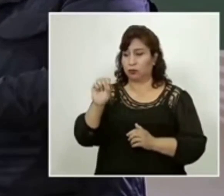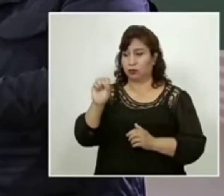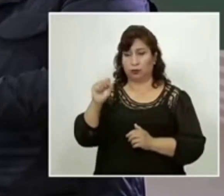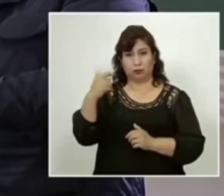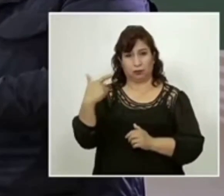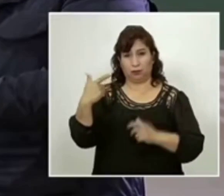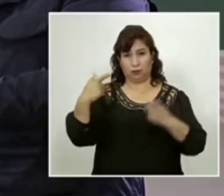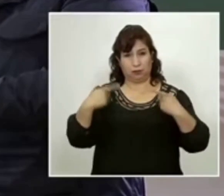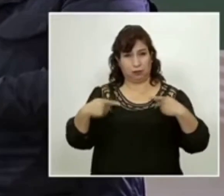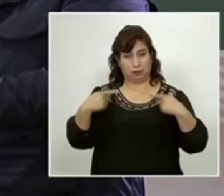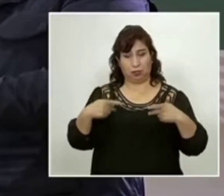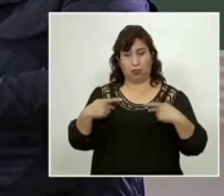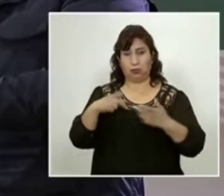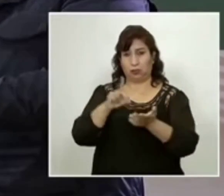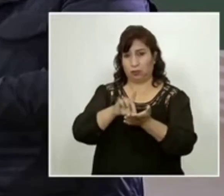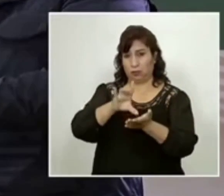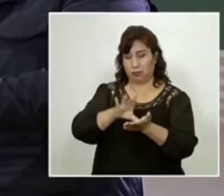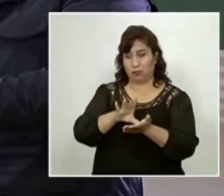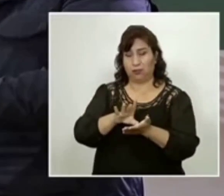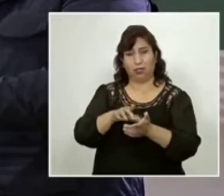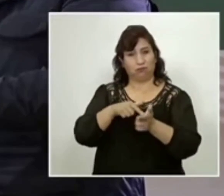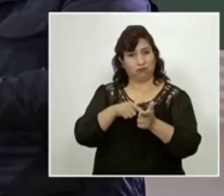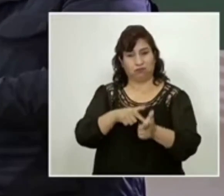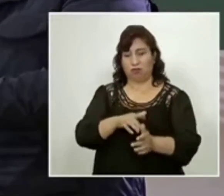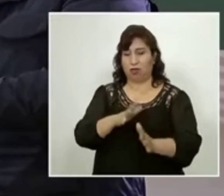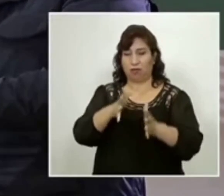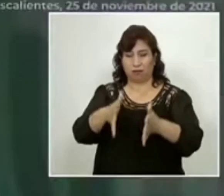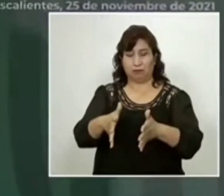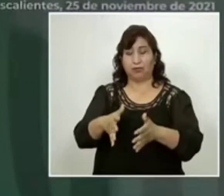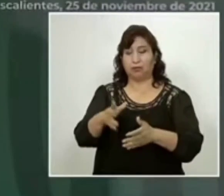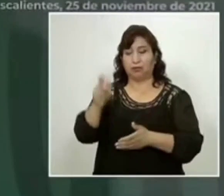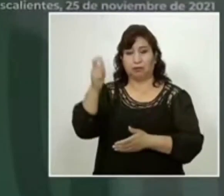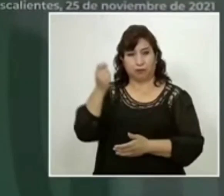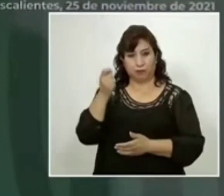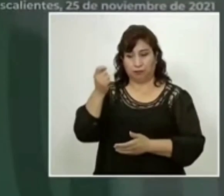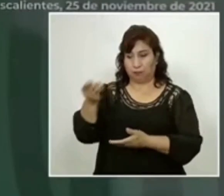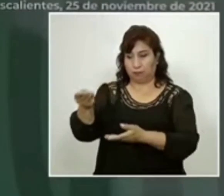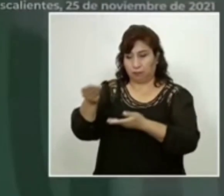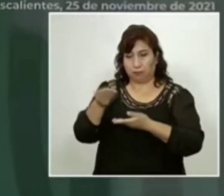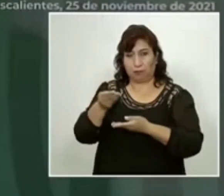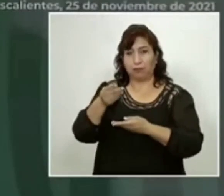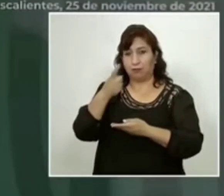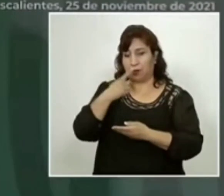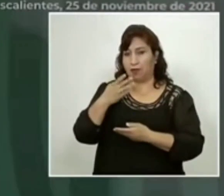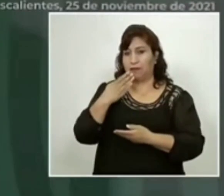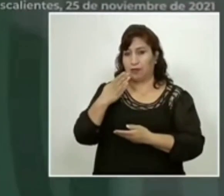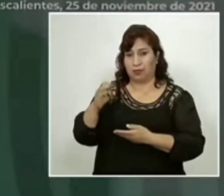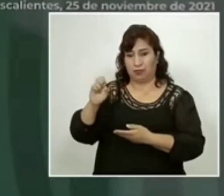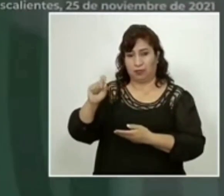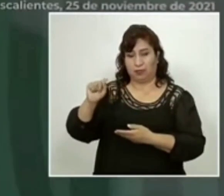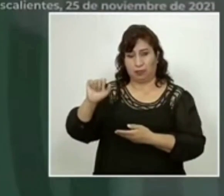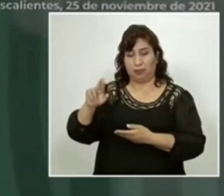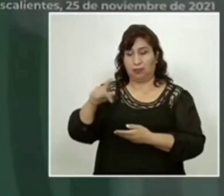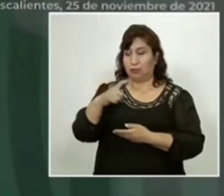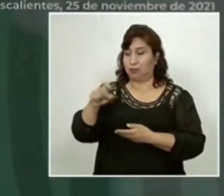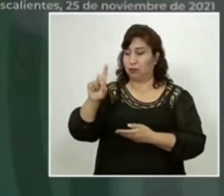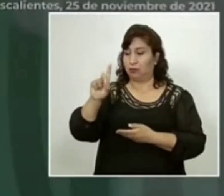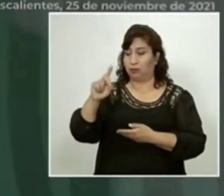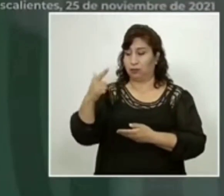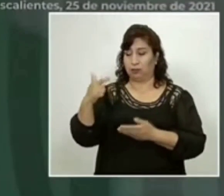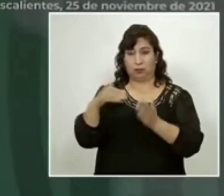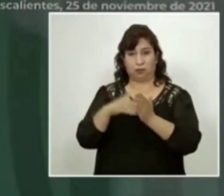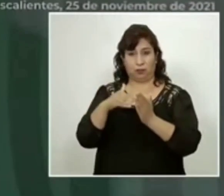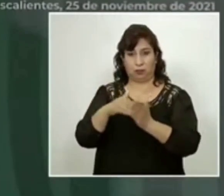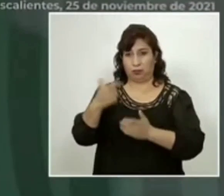8,467 personas con discapacidad permanente reciben pensión para el bienestar. Se trata de 137 millones